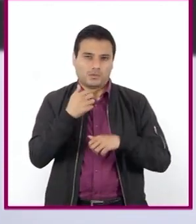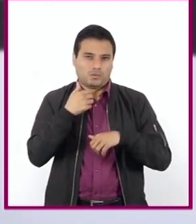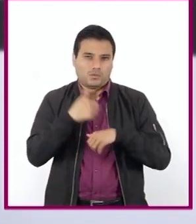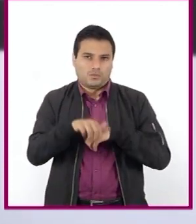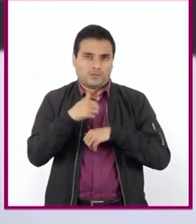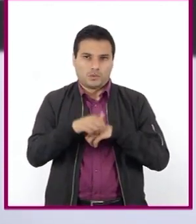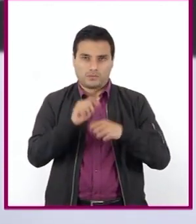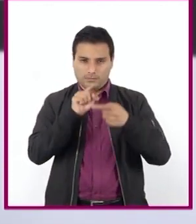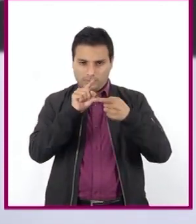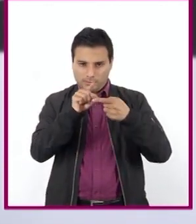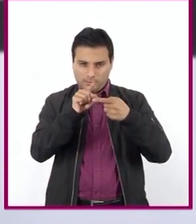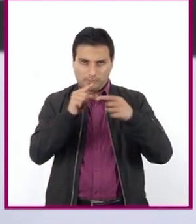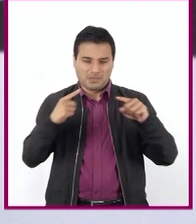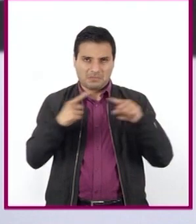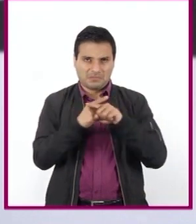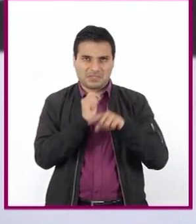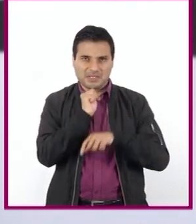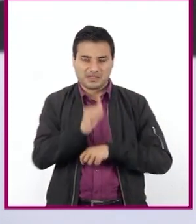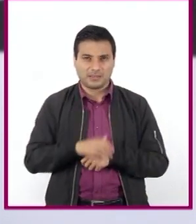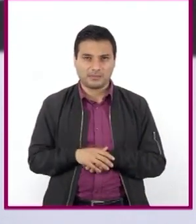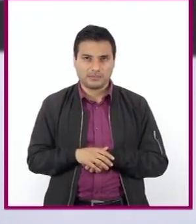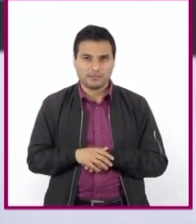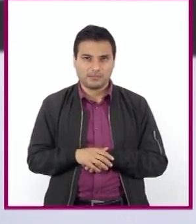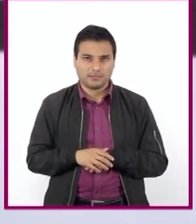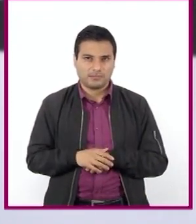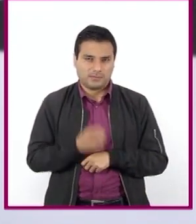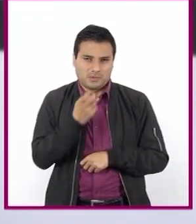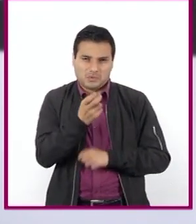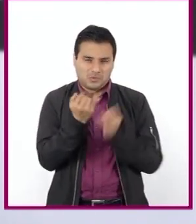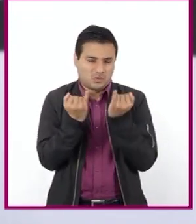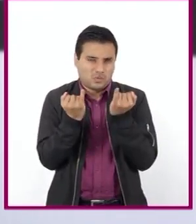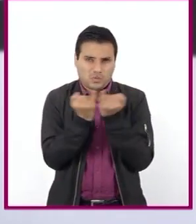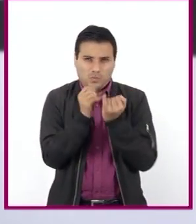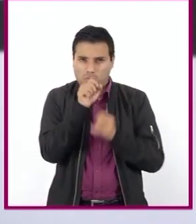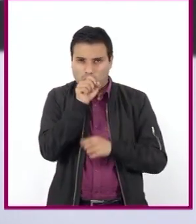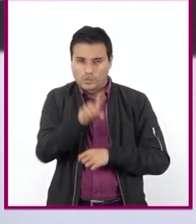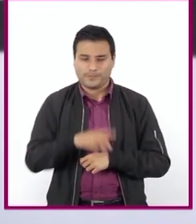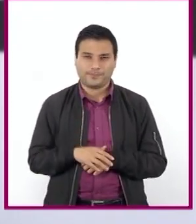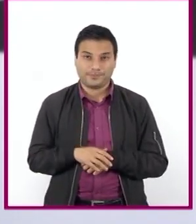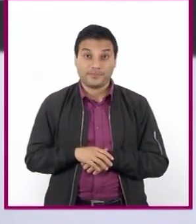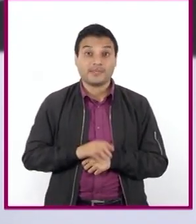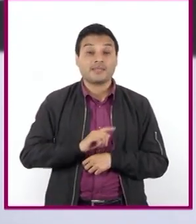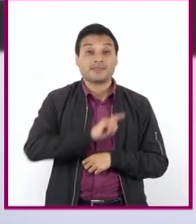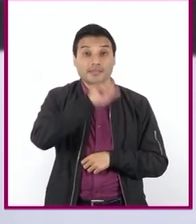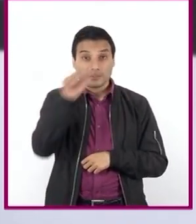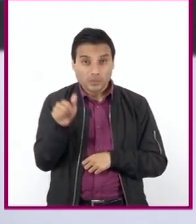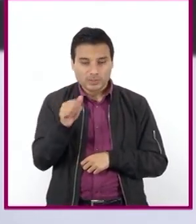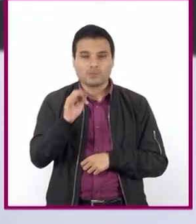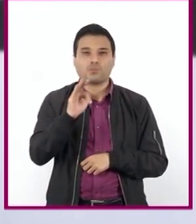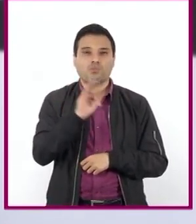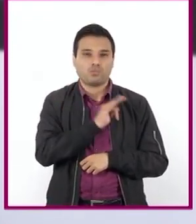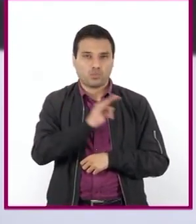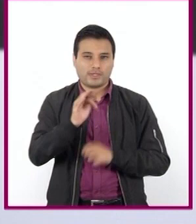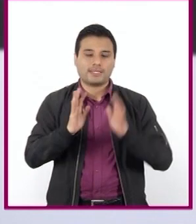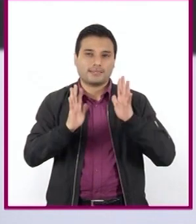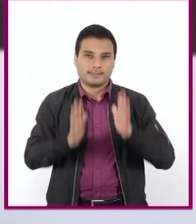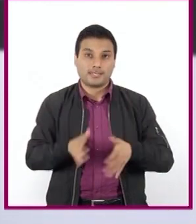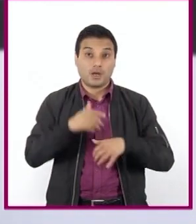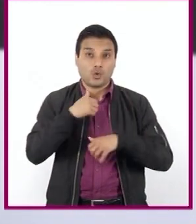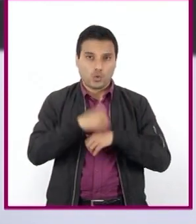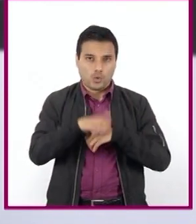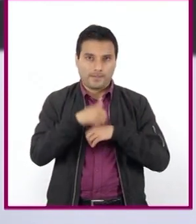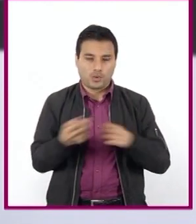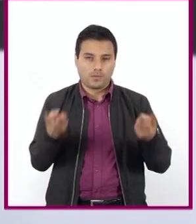dicho número. Solo es otra forma de escribirlo, para posteriormente encontrar su inverso